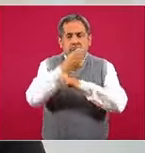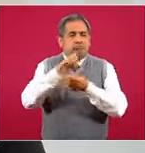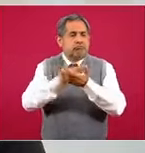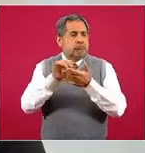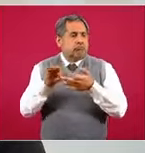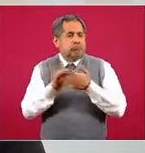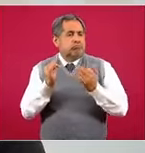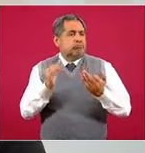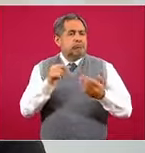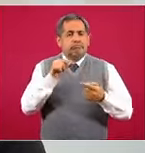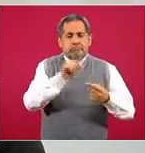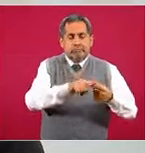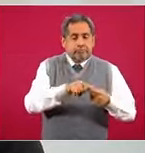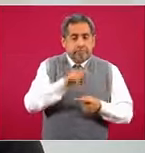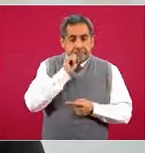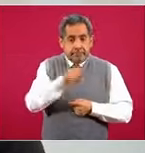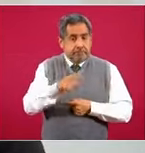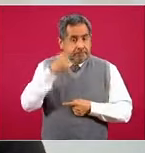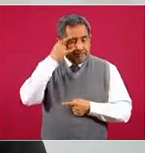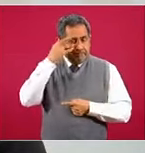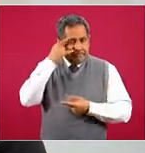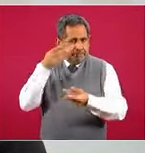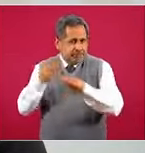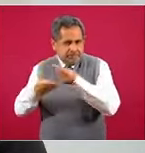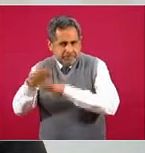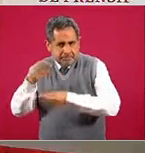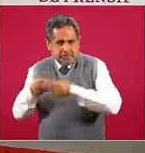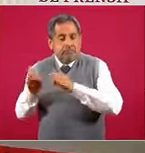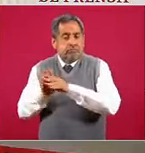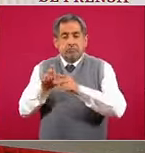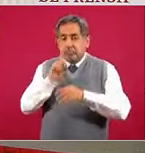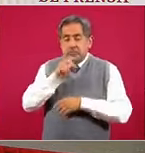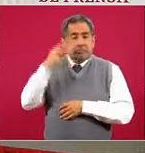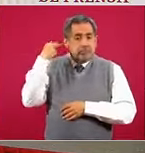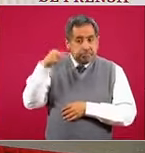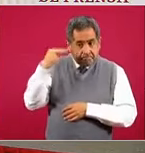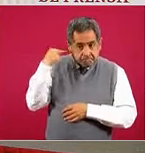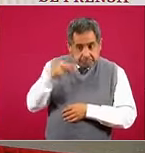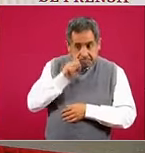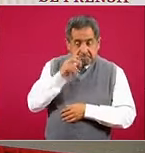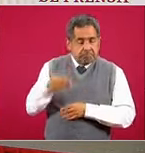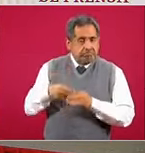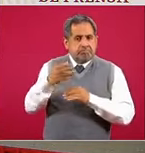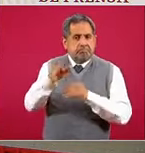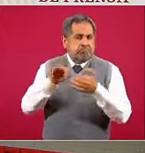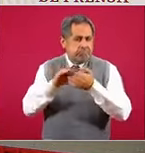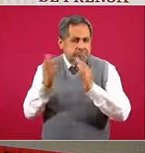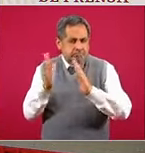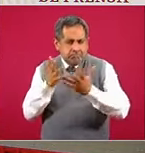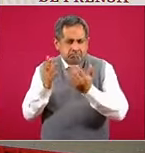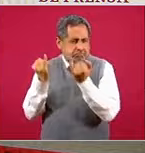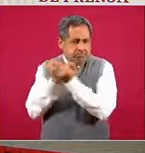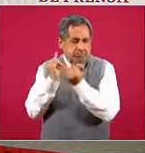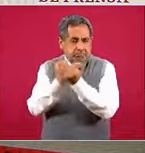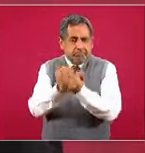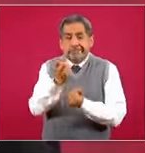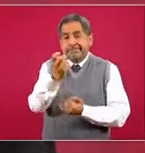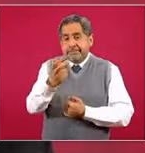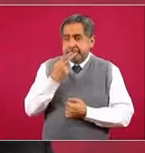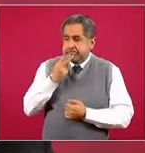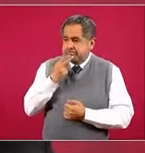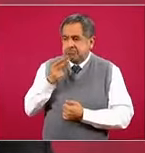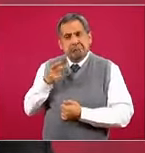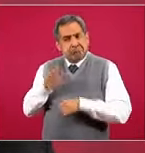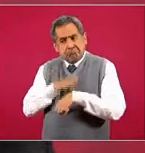puede ser el propio Campeche y Veracruz, por ejemplo, y esas buenas prácticas son las que se pueden